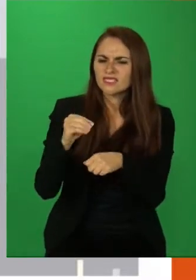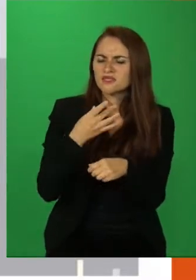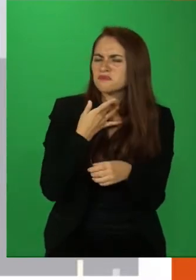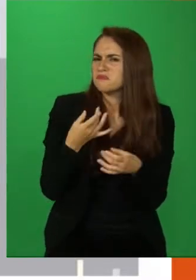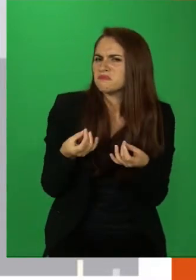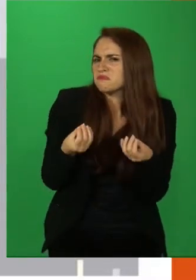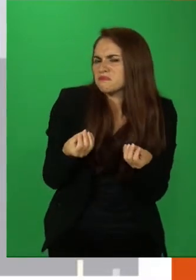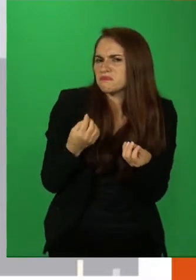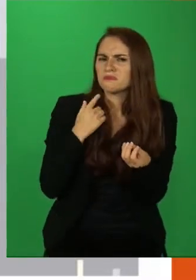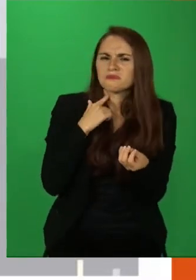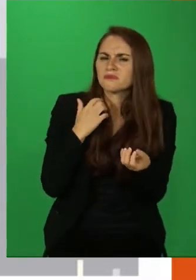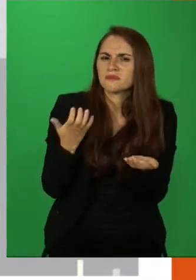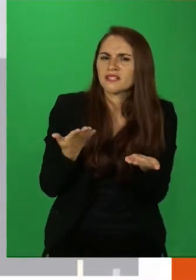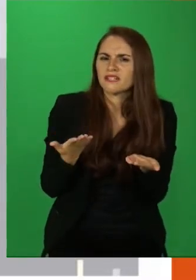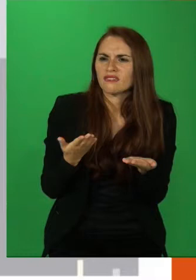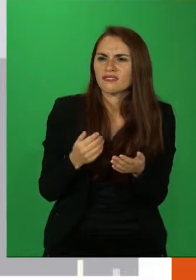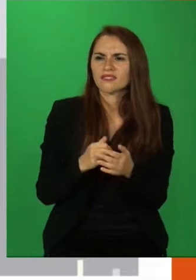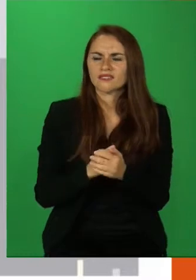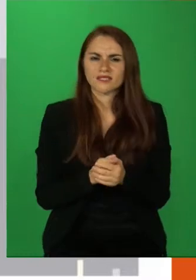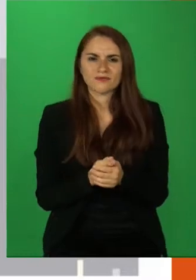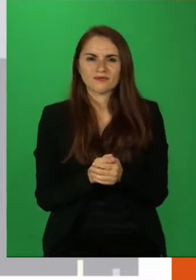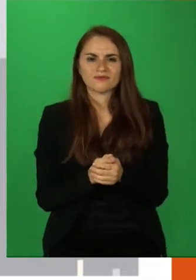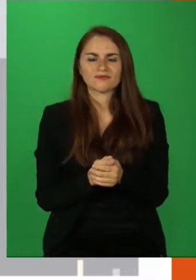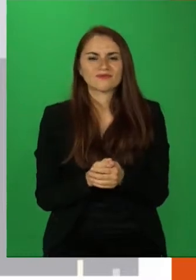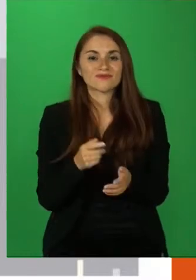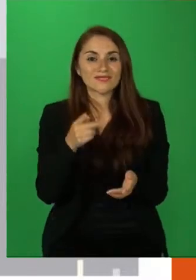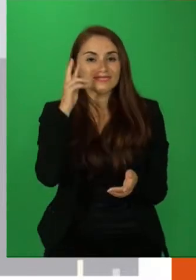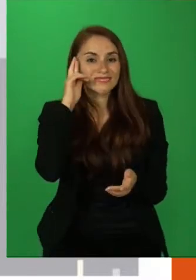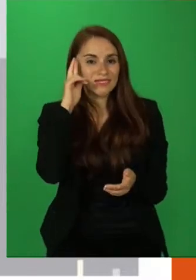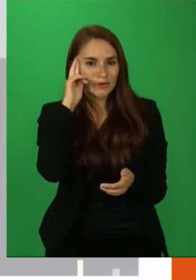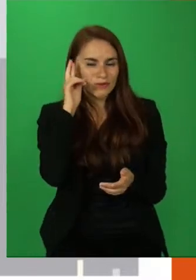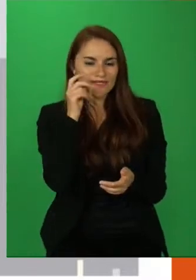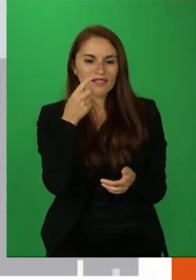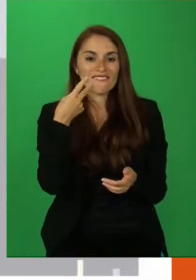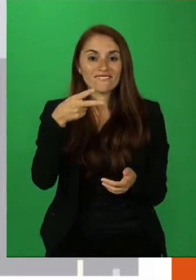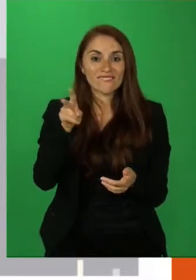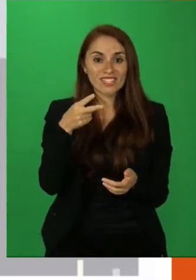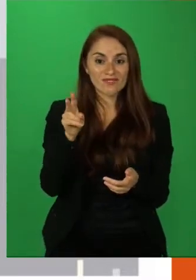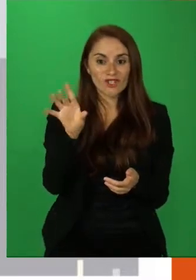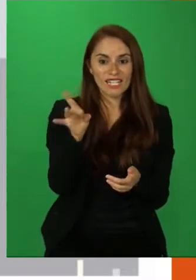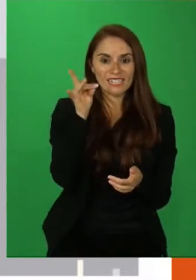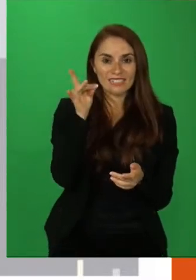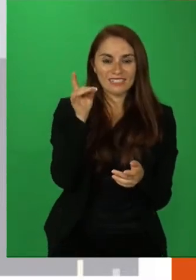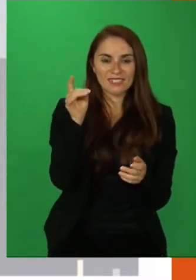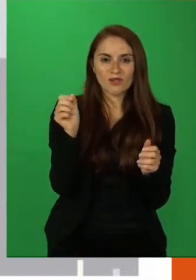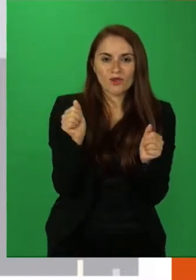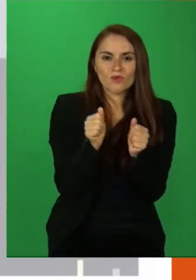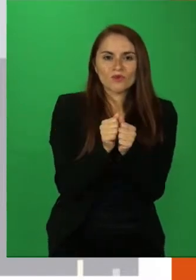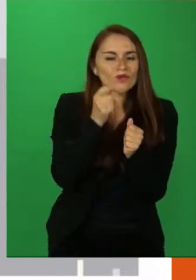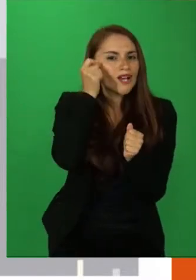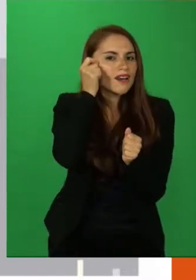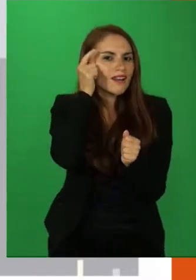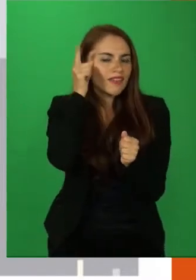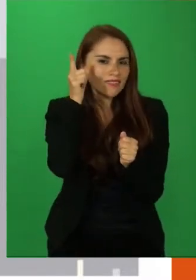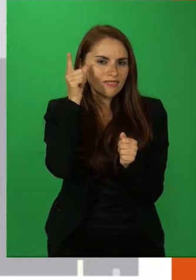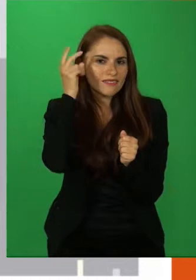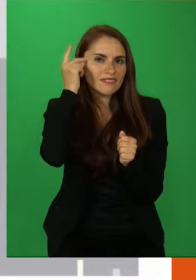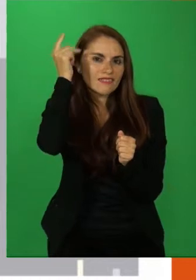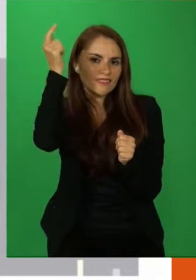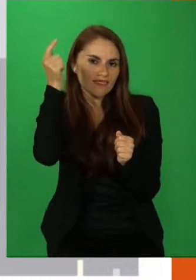discurso? O un tips fácil que te di en la clase 2. Eliges un verbo y lo sumas con la tesis que pudiste